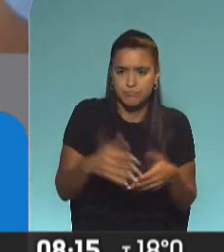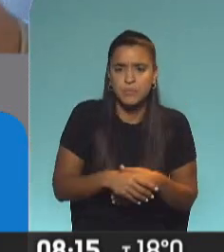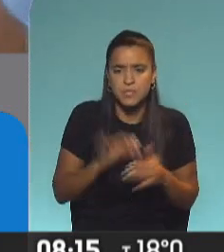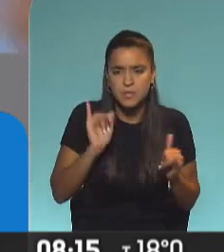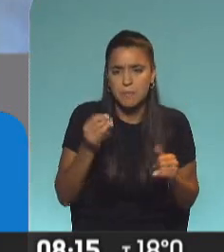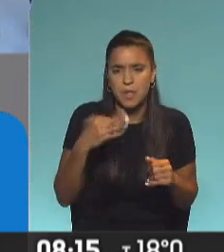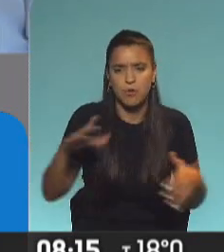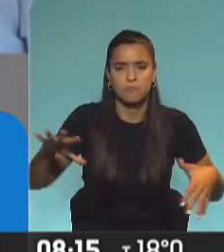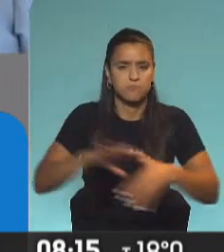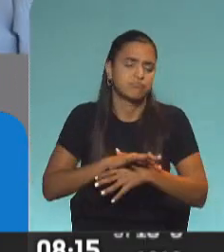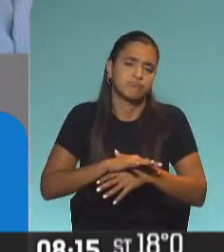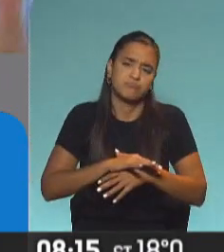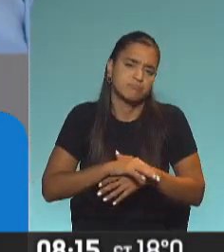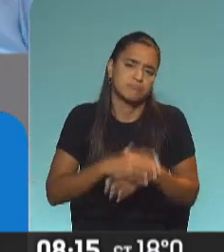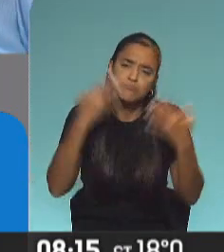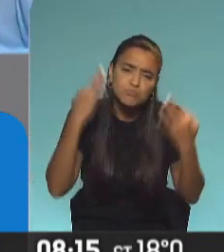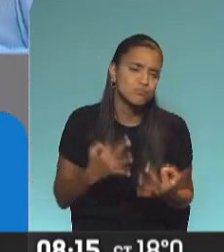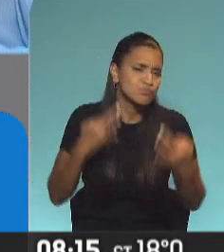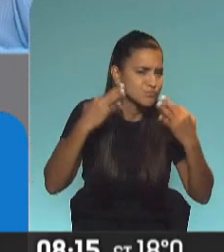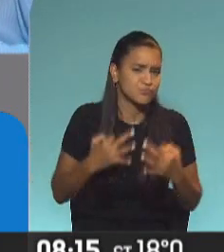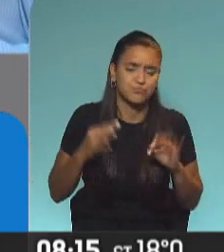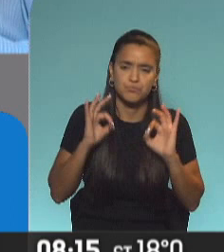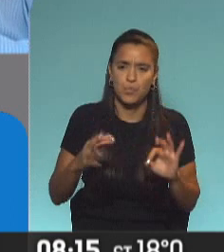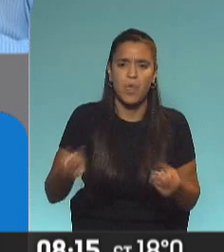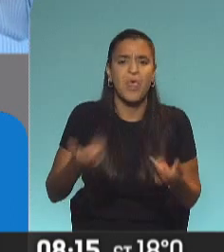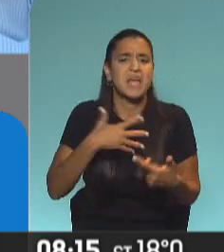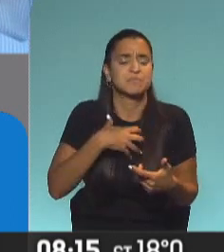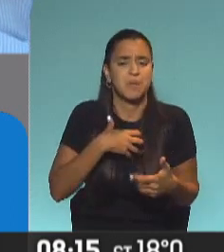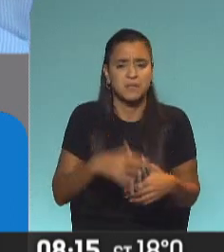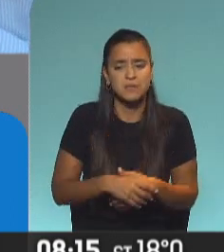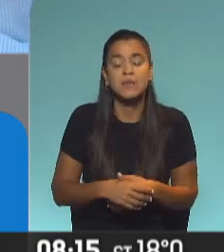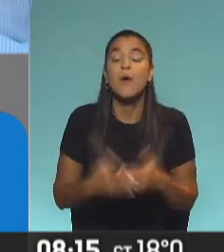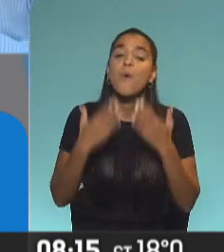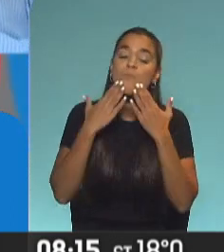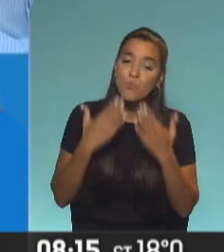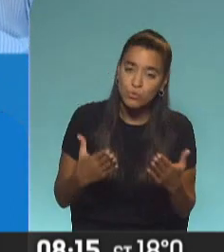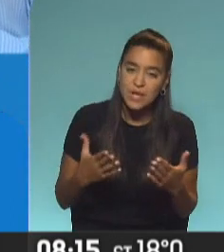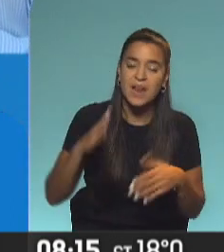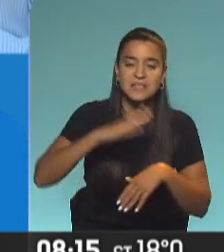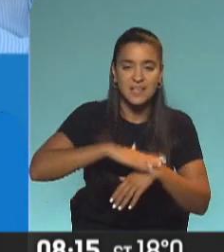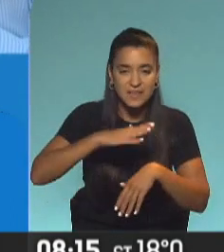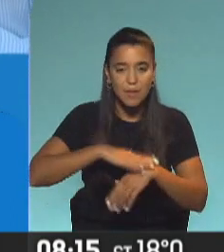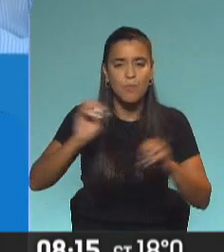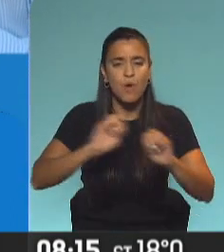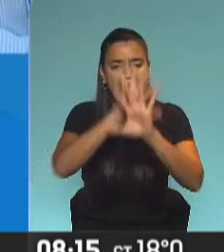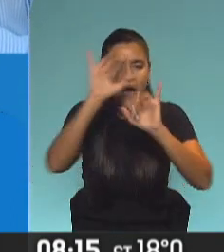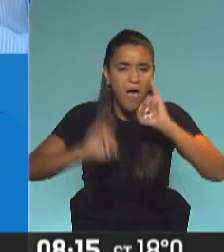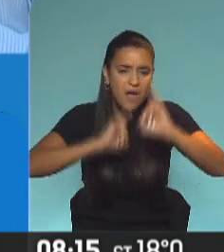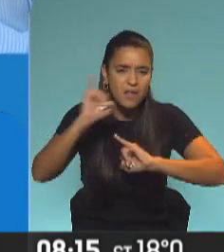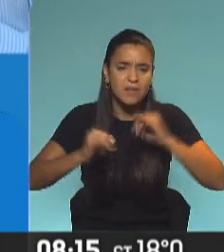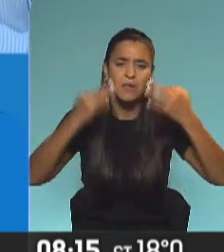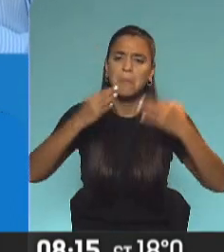Pero la eficacia es enormemente esperanzadora. Doctor, le agradecemos su tiempo, su claridad y sobre todo